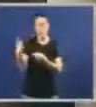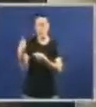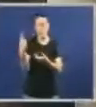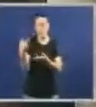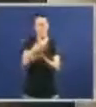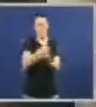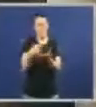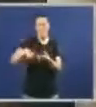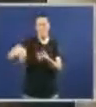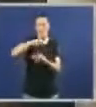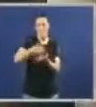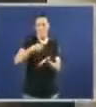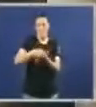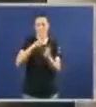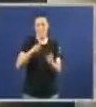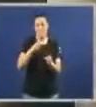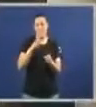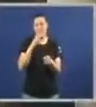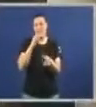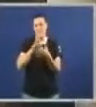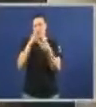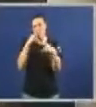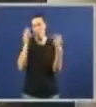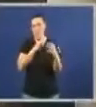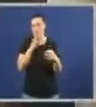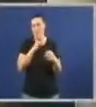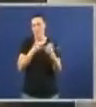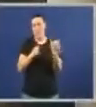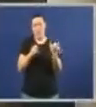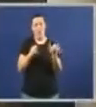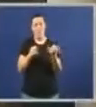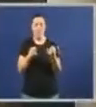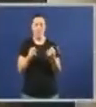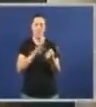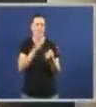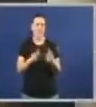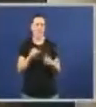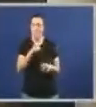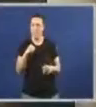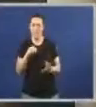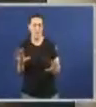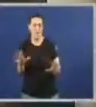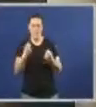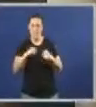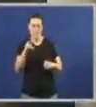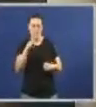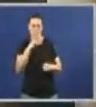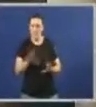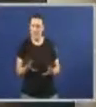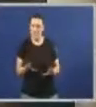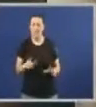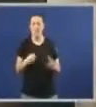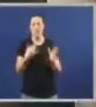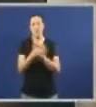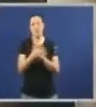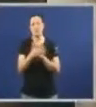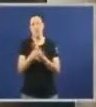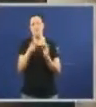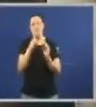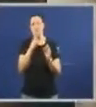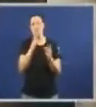veces reproducen as peores prácticas dos medios privados e vou falar xa das prácticas que considero que non se deberían